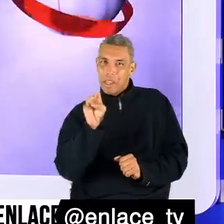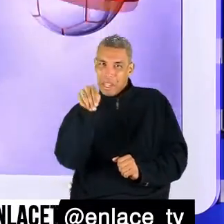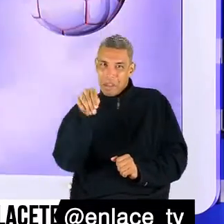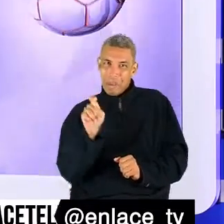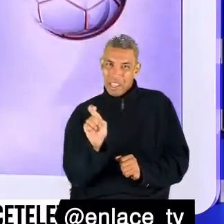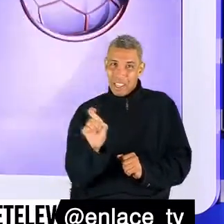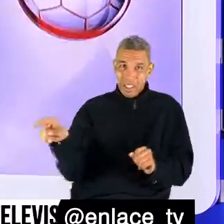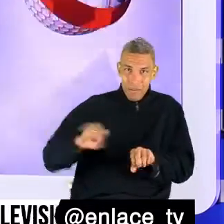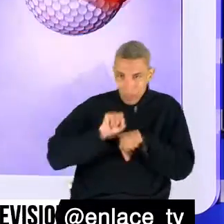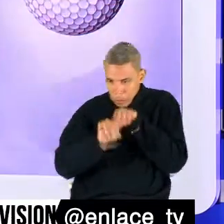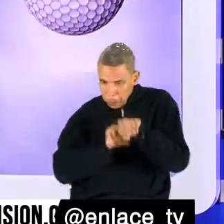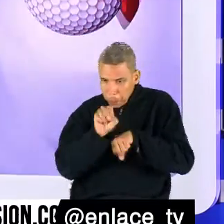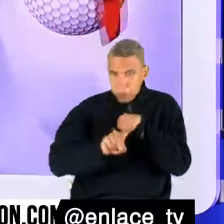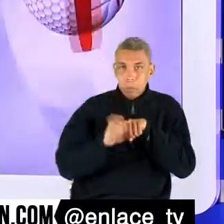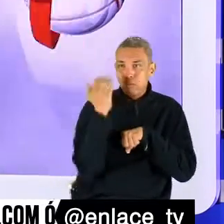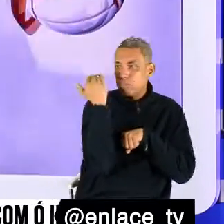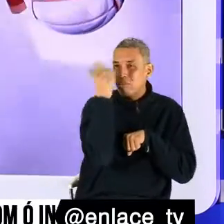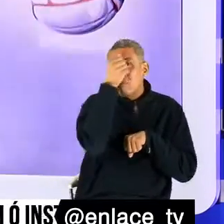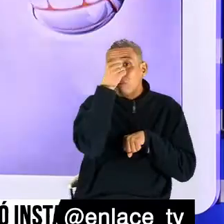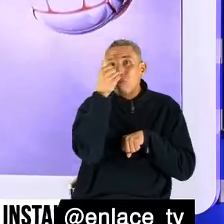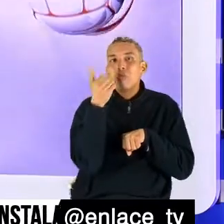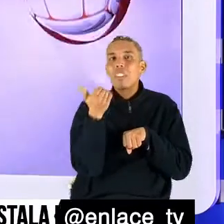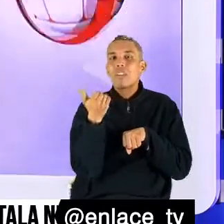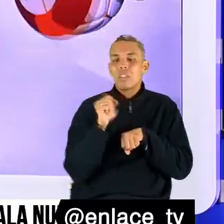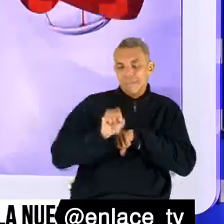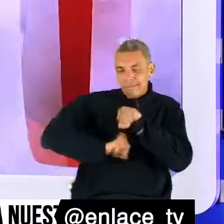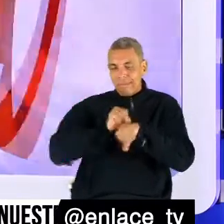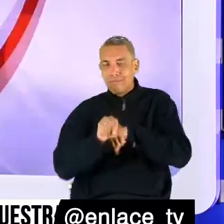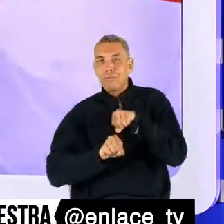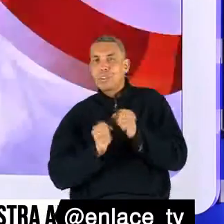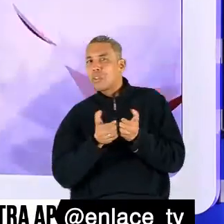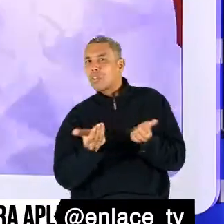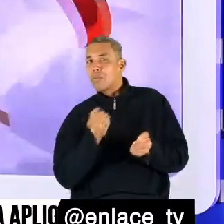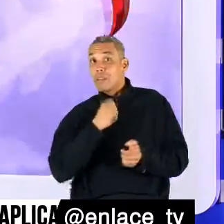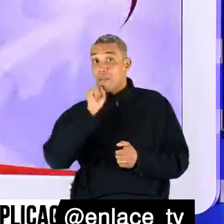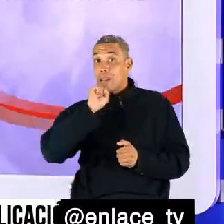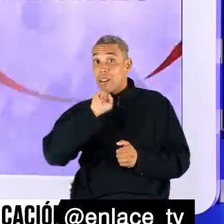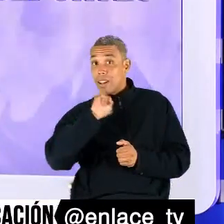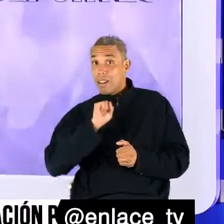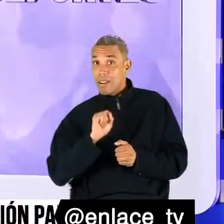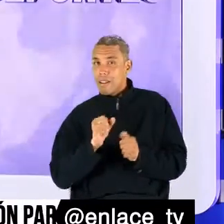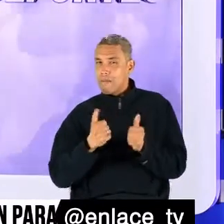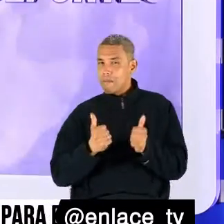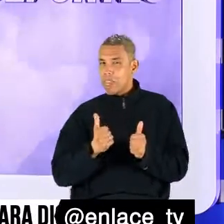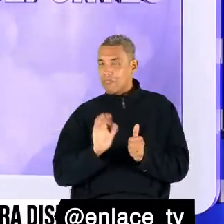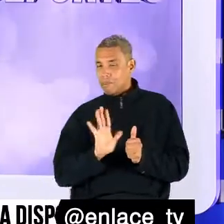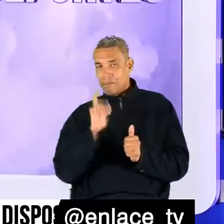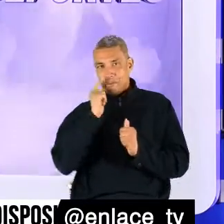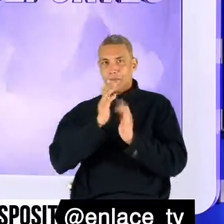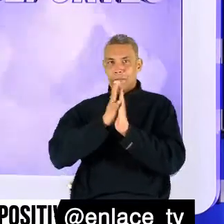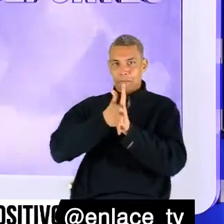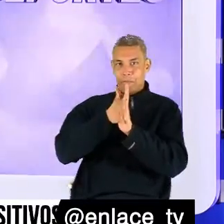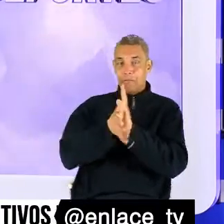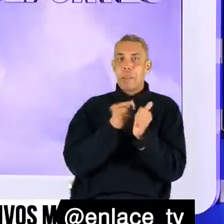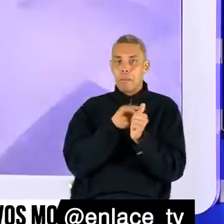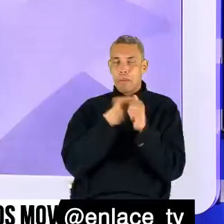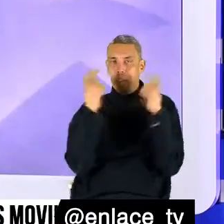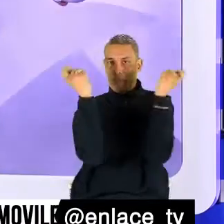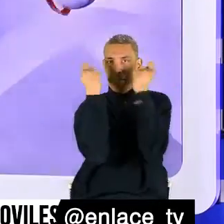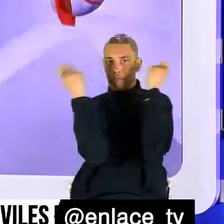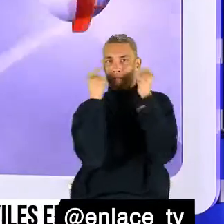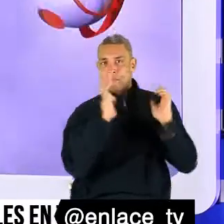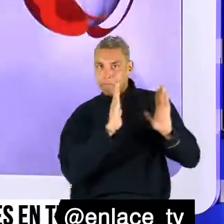que concluyó el pasado domingo y donde estuvo una buena, muy buena participación la delegación nuestra. Información en minutos, es